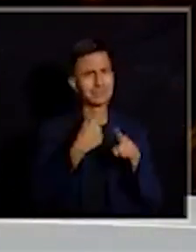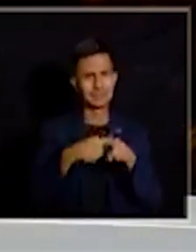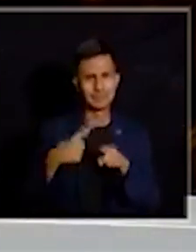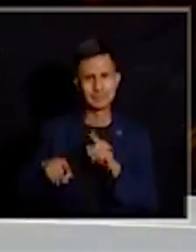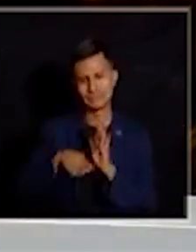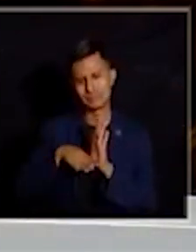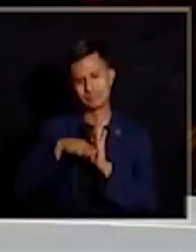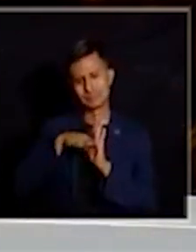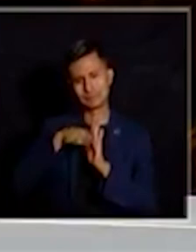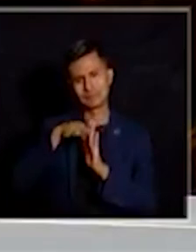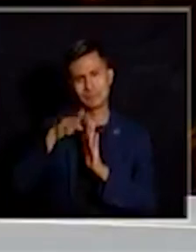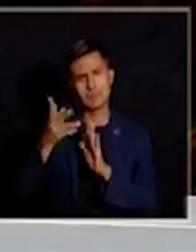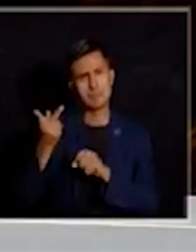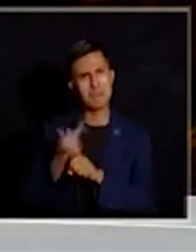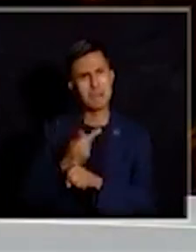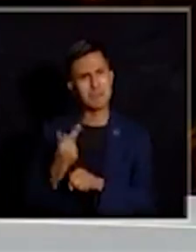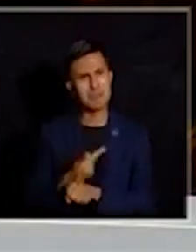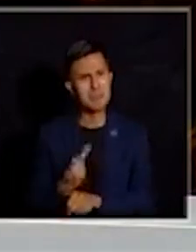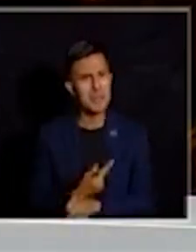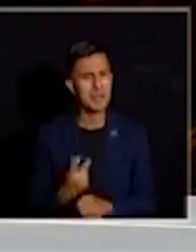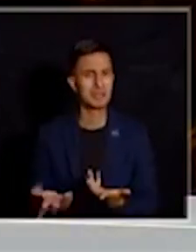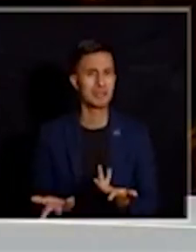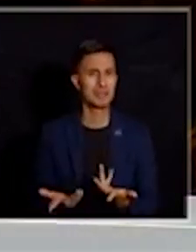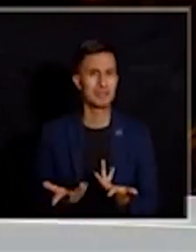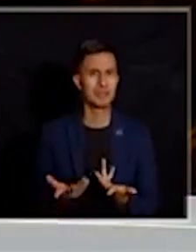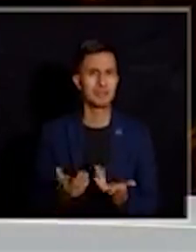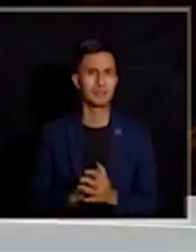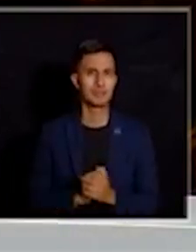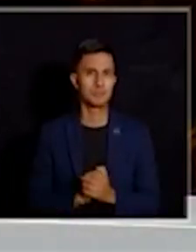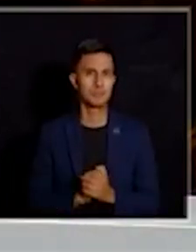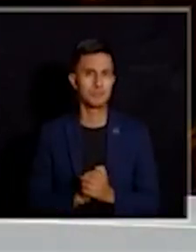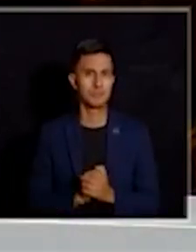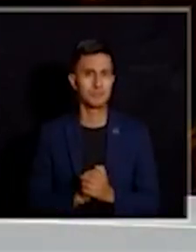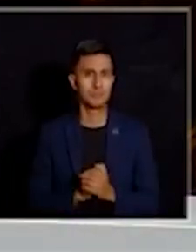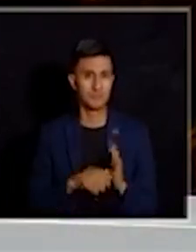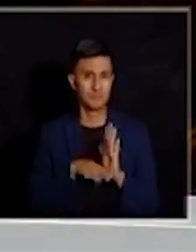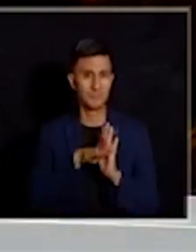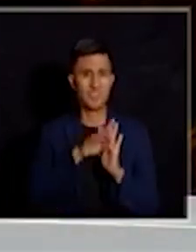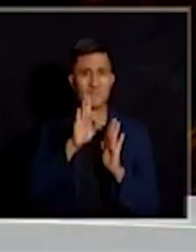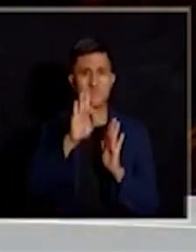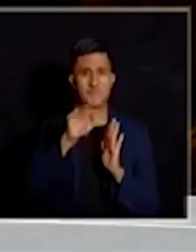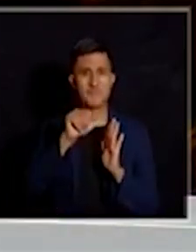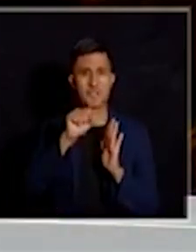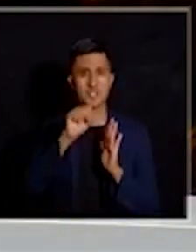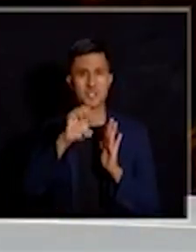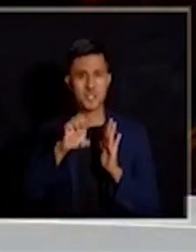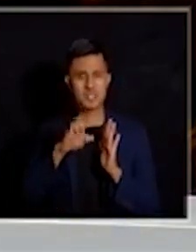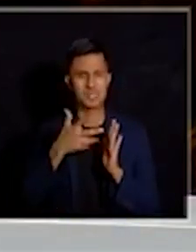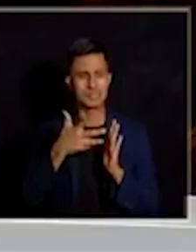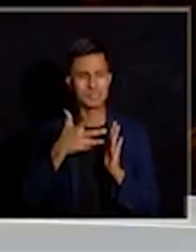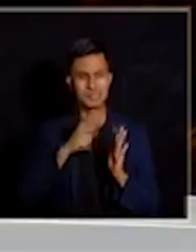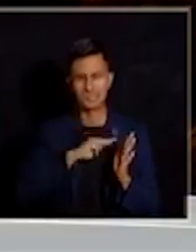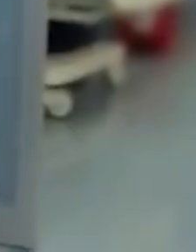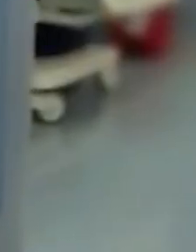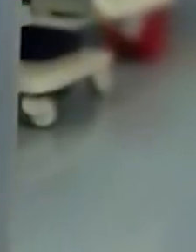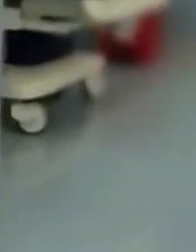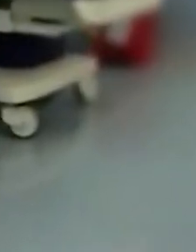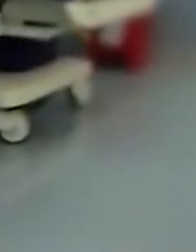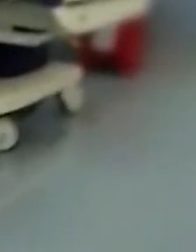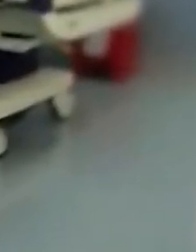y que en algunas o en la mayor parte de ellas hemos estado totalmente solo